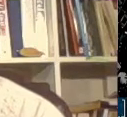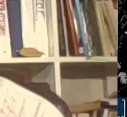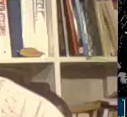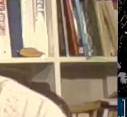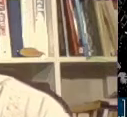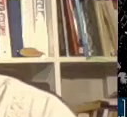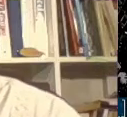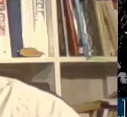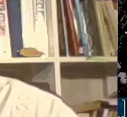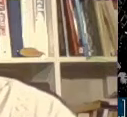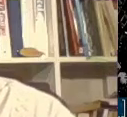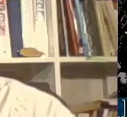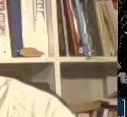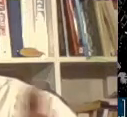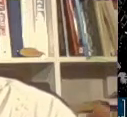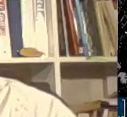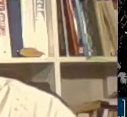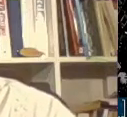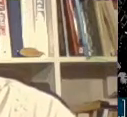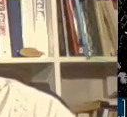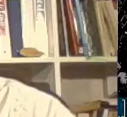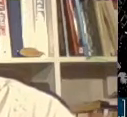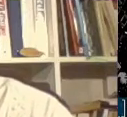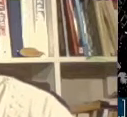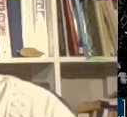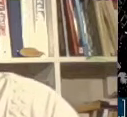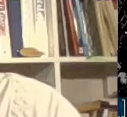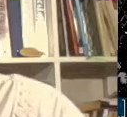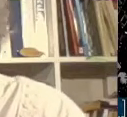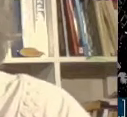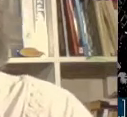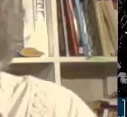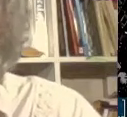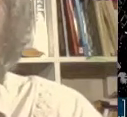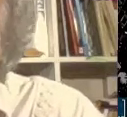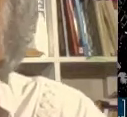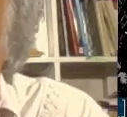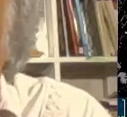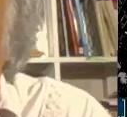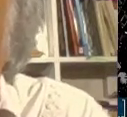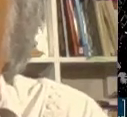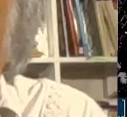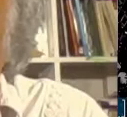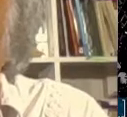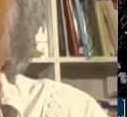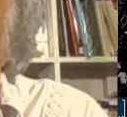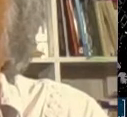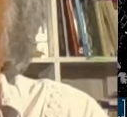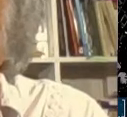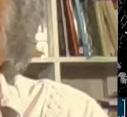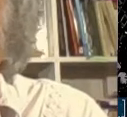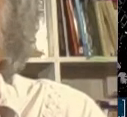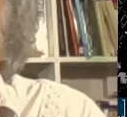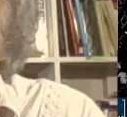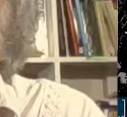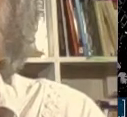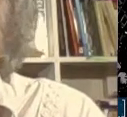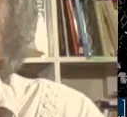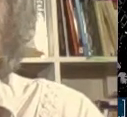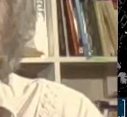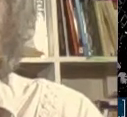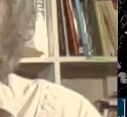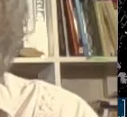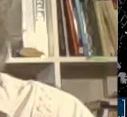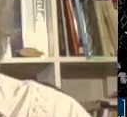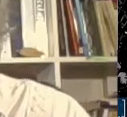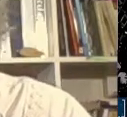Zoom para poder tener en la mitad de la pantalla a otra persona e entrevistarla. Inclusive vamos a comprar el mes a Zoom